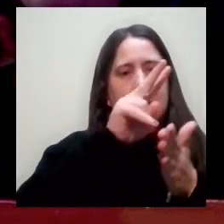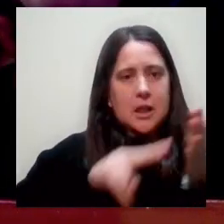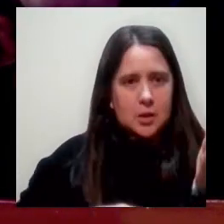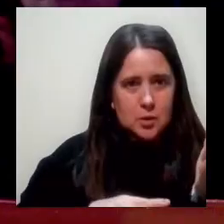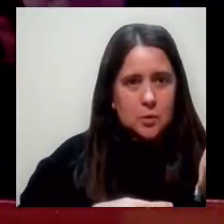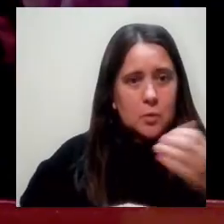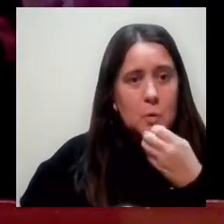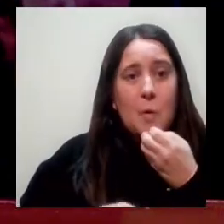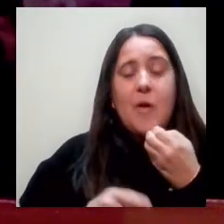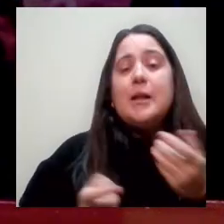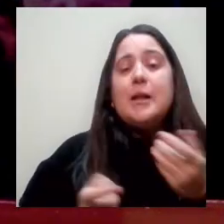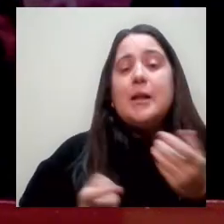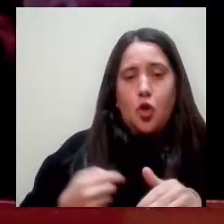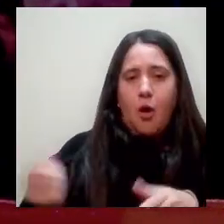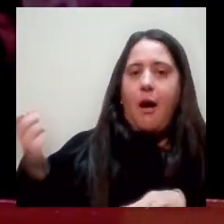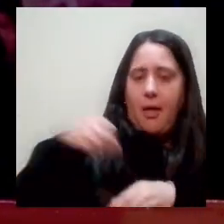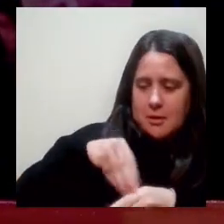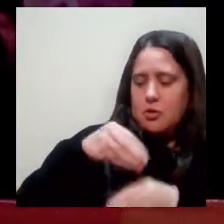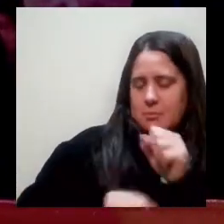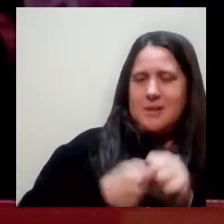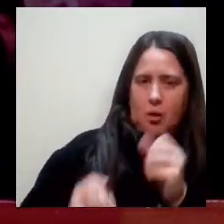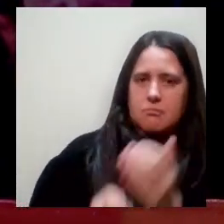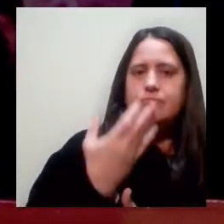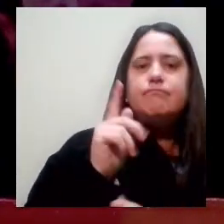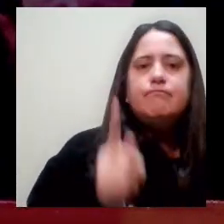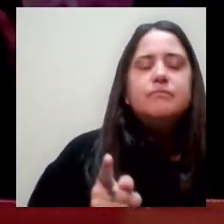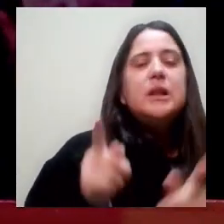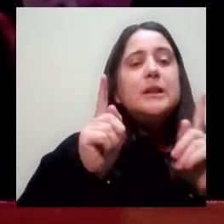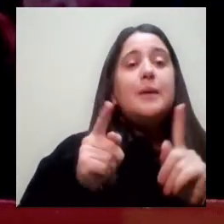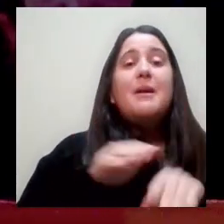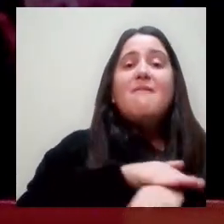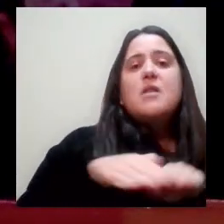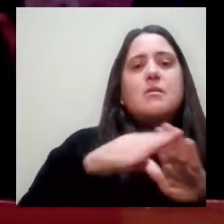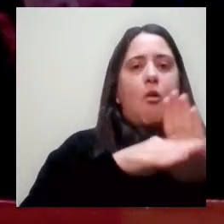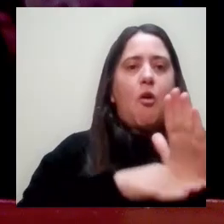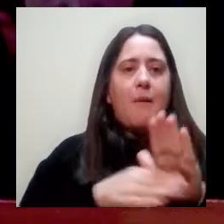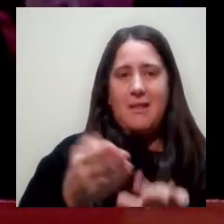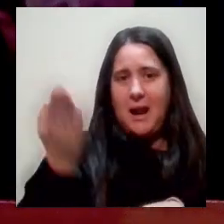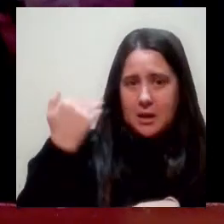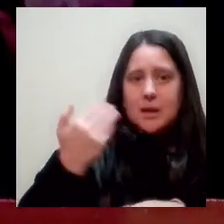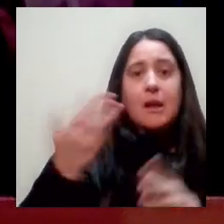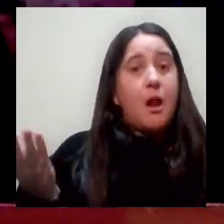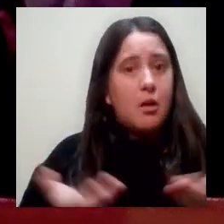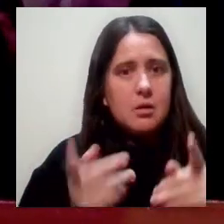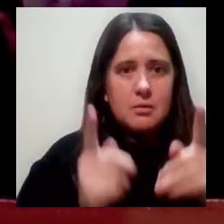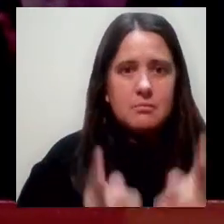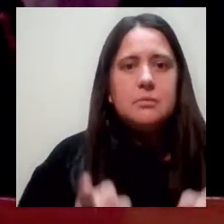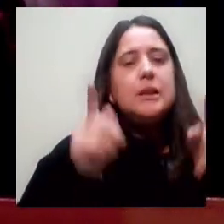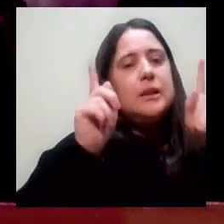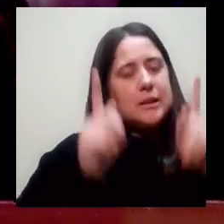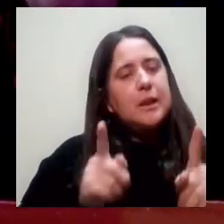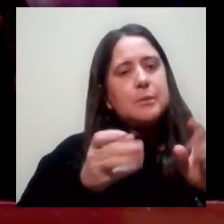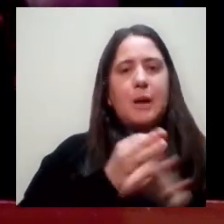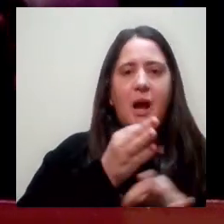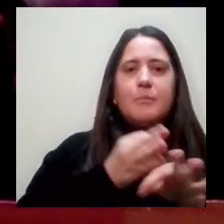cuya comisión formó parte desde el año pasado, también es la base de nuestros programas del anterior y del presente, así como formación